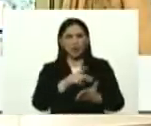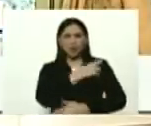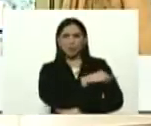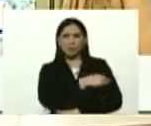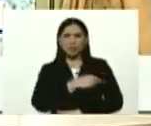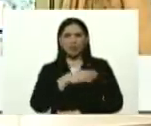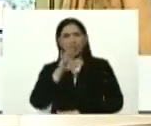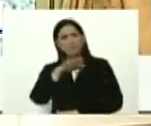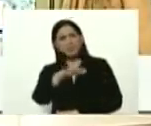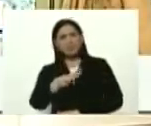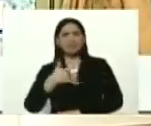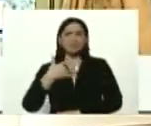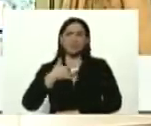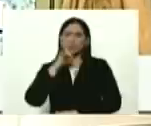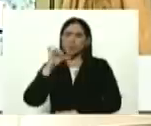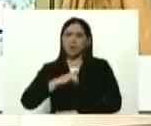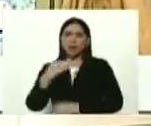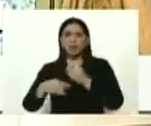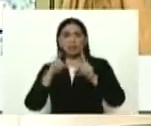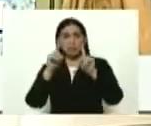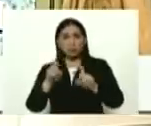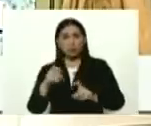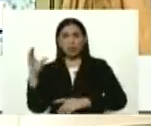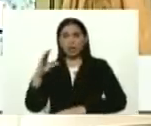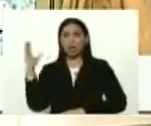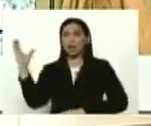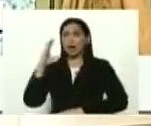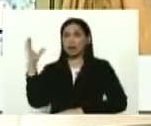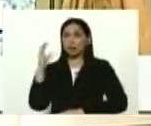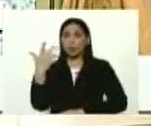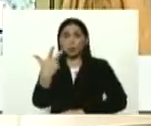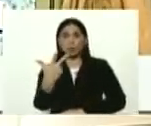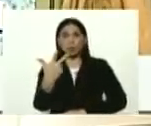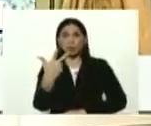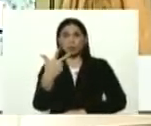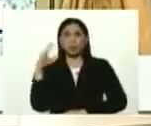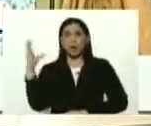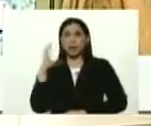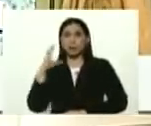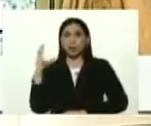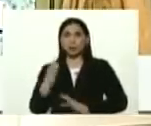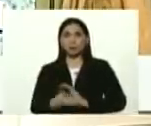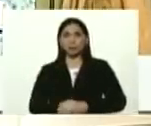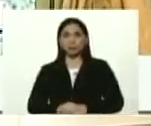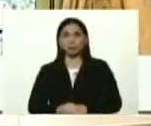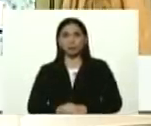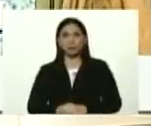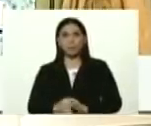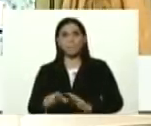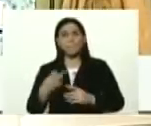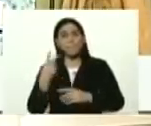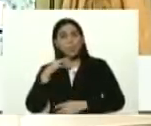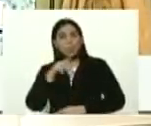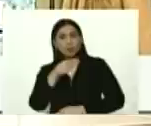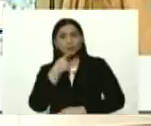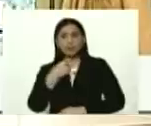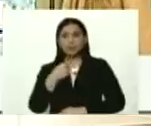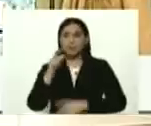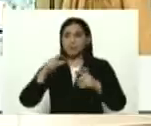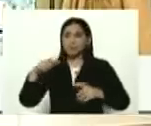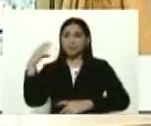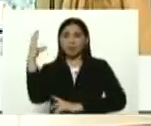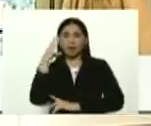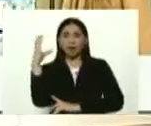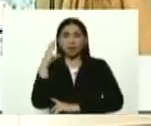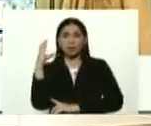prueba. En Caracas, Caricuao, 3 casos en Caricuao. Por eso le decía a la gente de Caricuao, tengo noticias